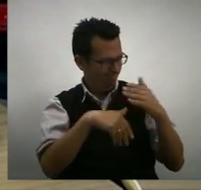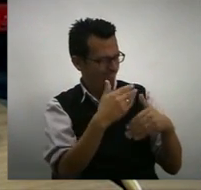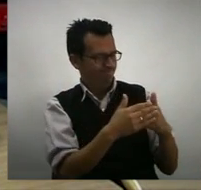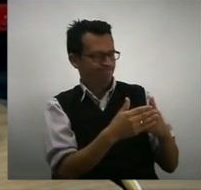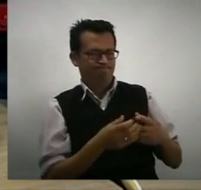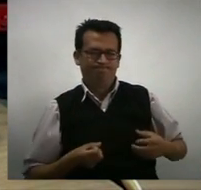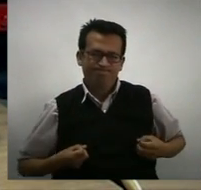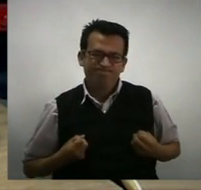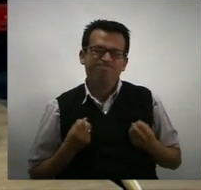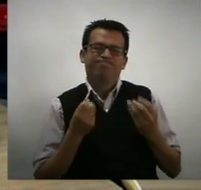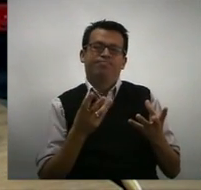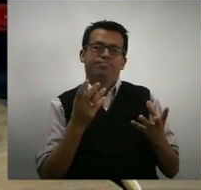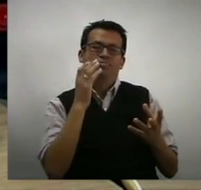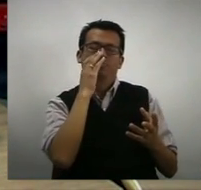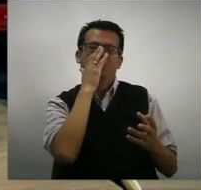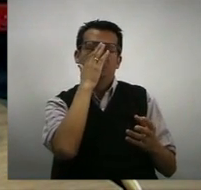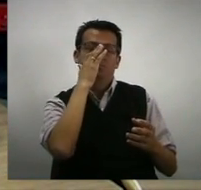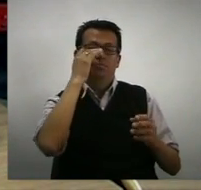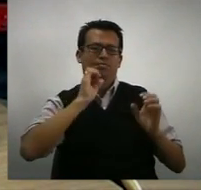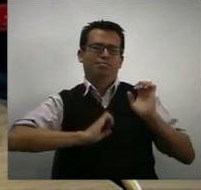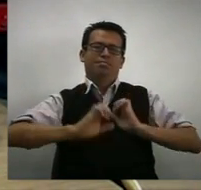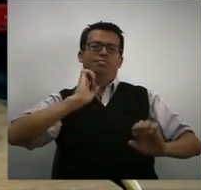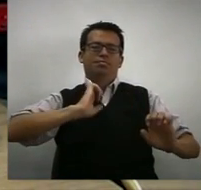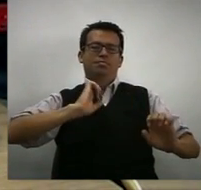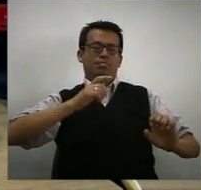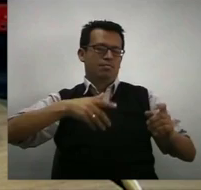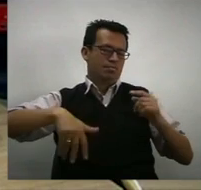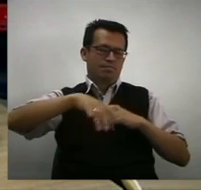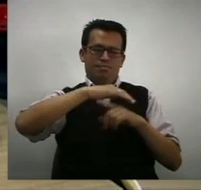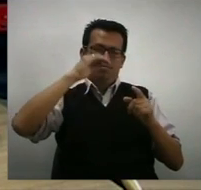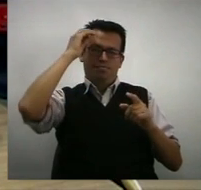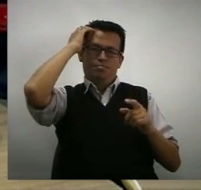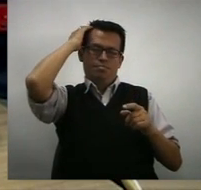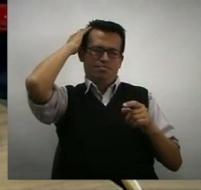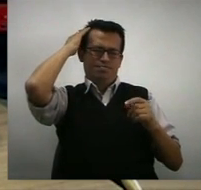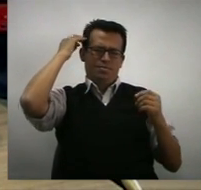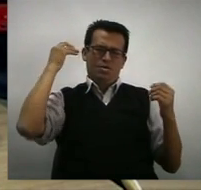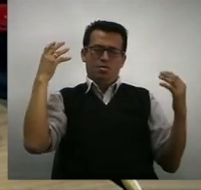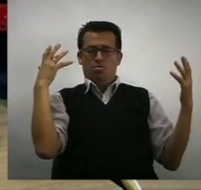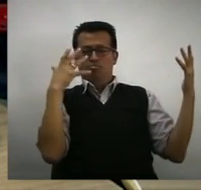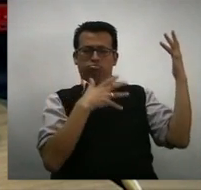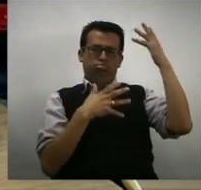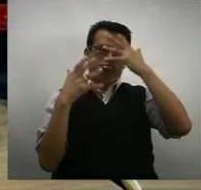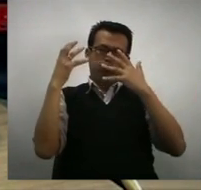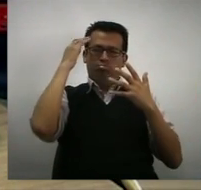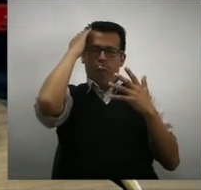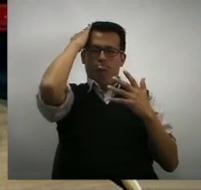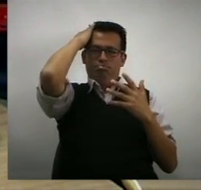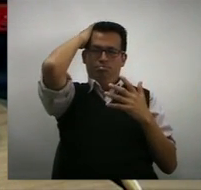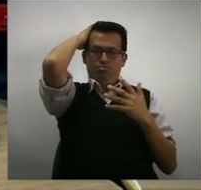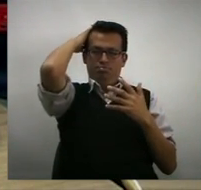conjuré, deserté, disentí, evadí, impedí. Recorrí tormentas sagradas bañadas por